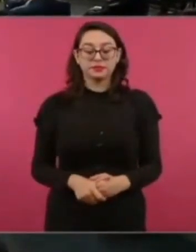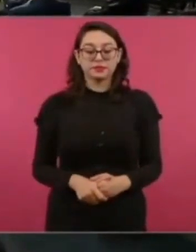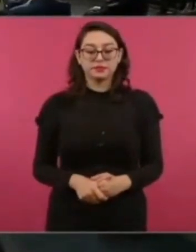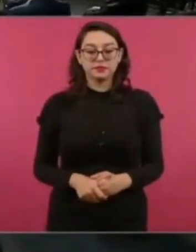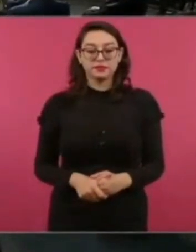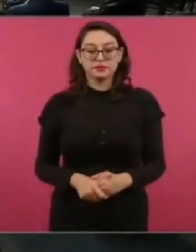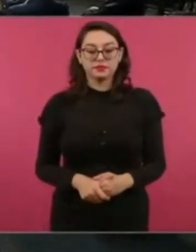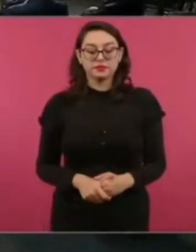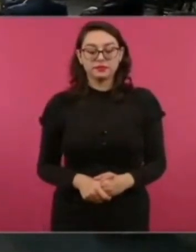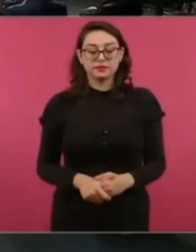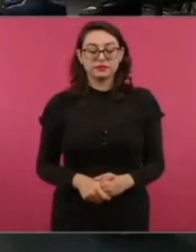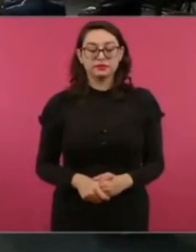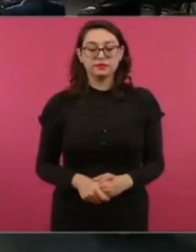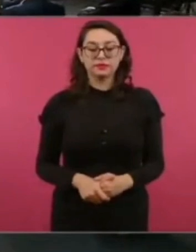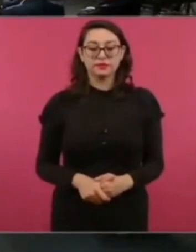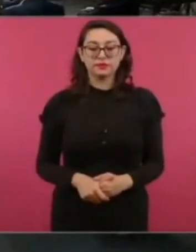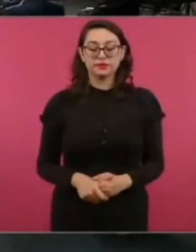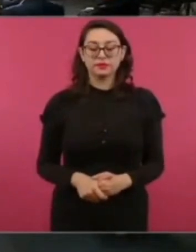Gracias.